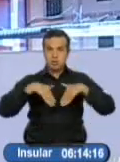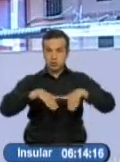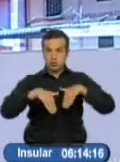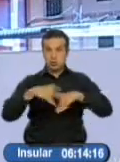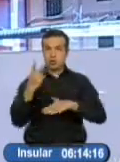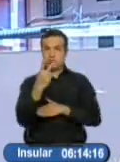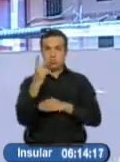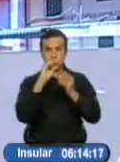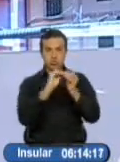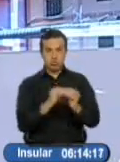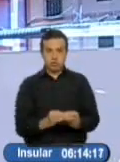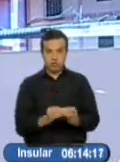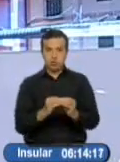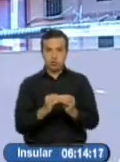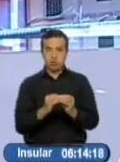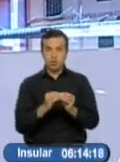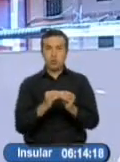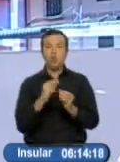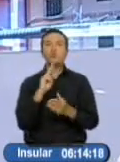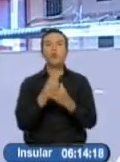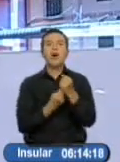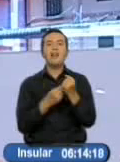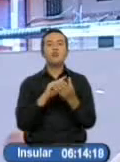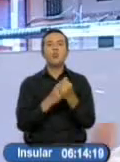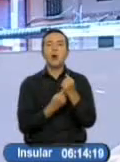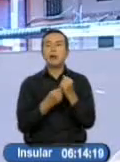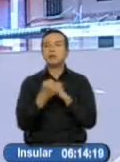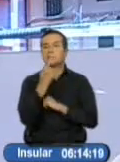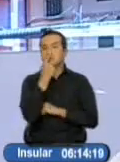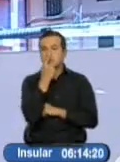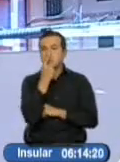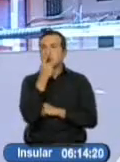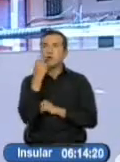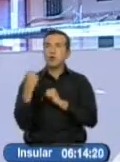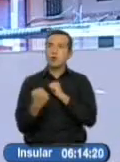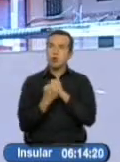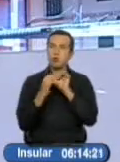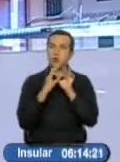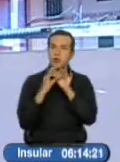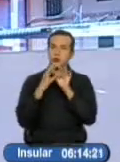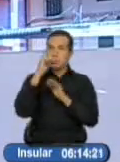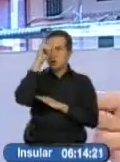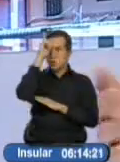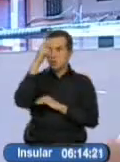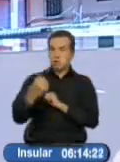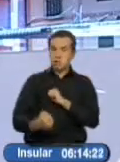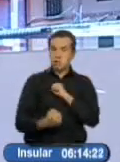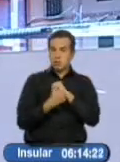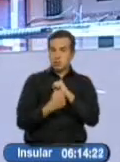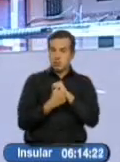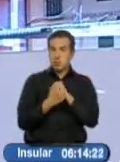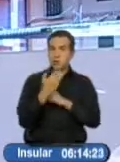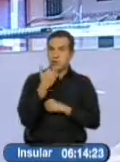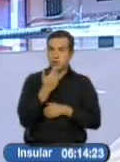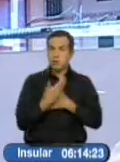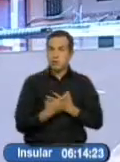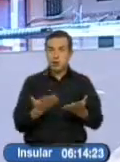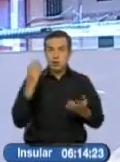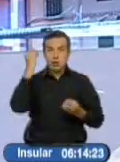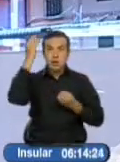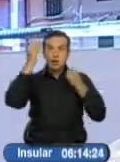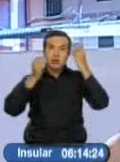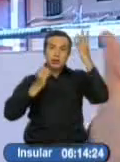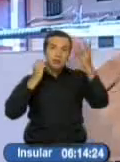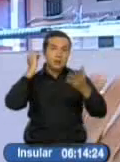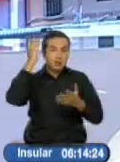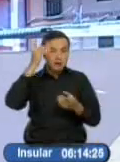ambas en formación dual, que es un modelo muy interesante con cooperación alemana, que nos permita al menos mejorar en temas de innovación,